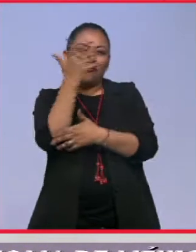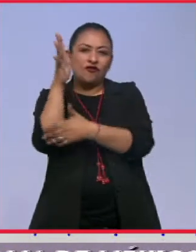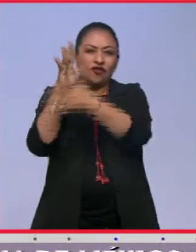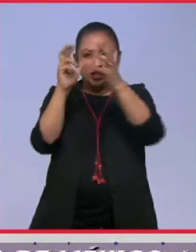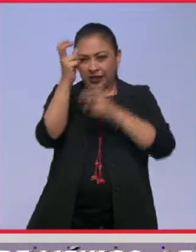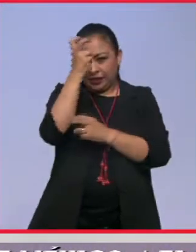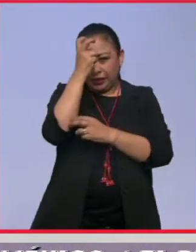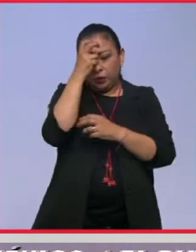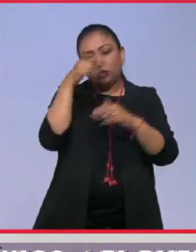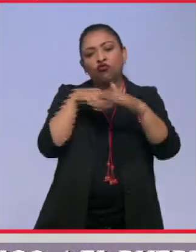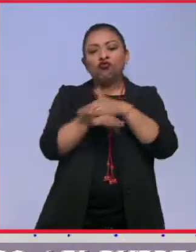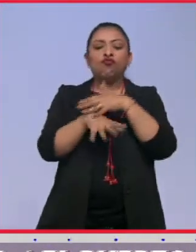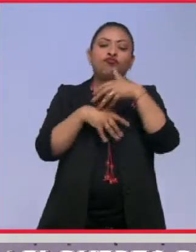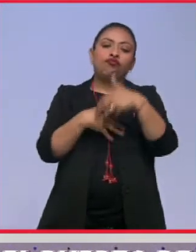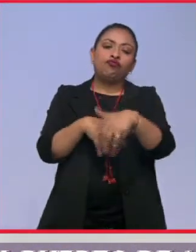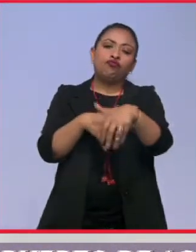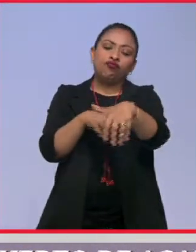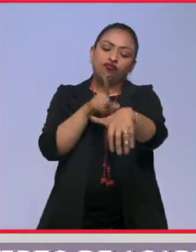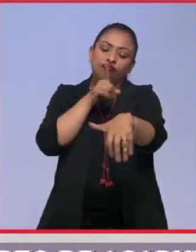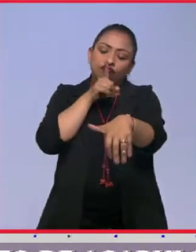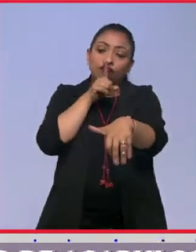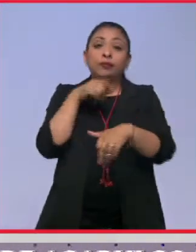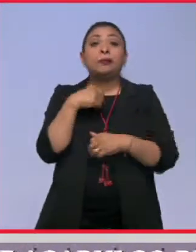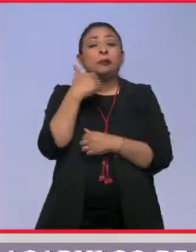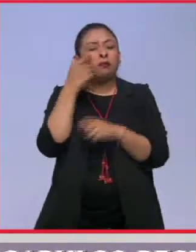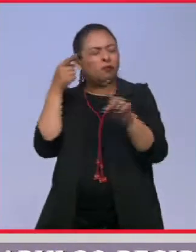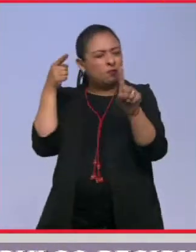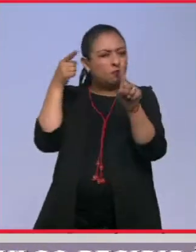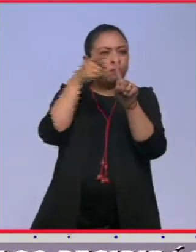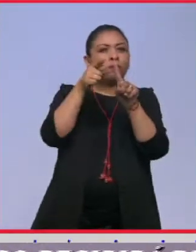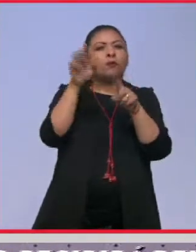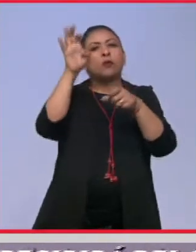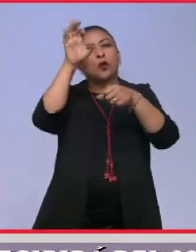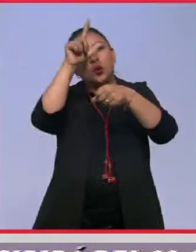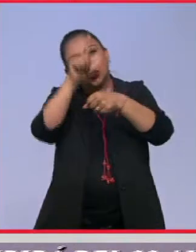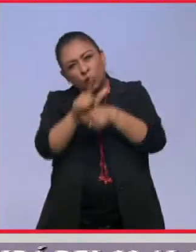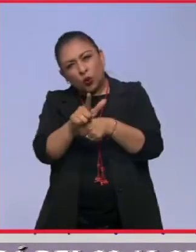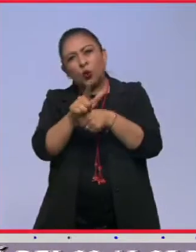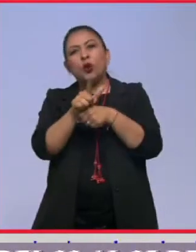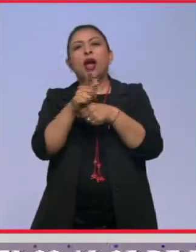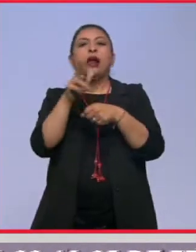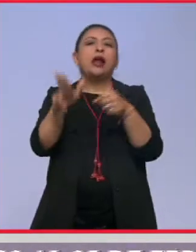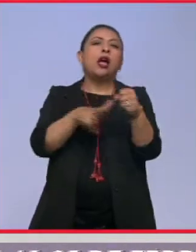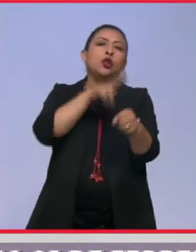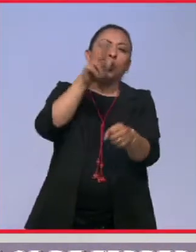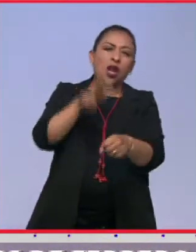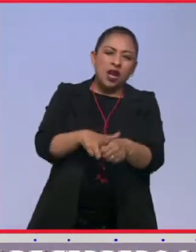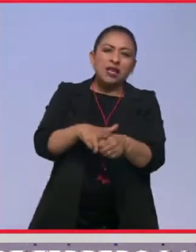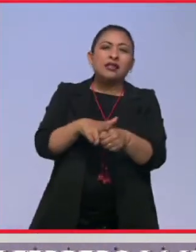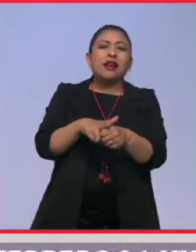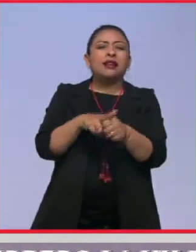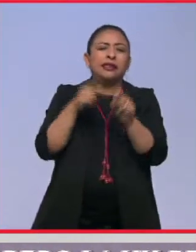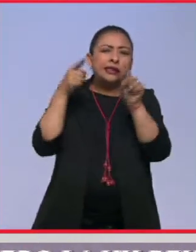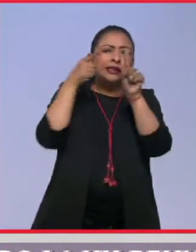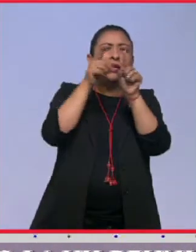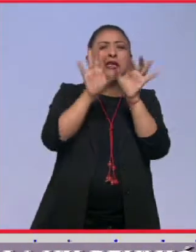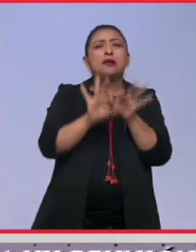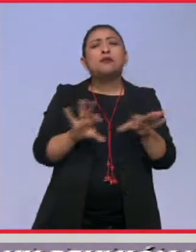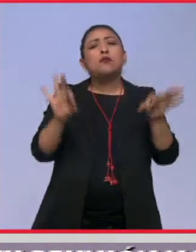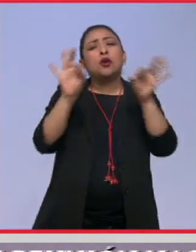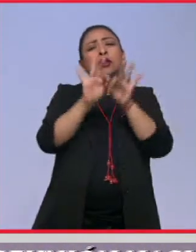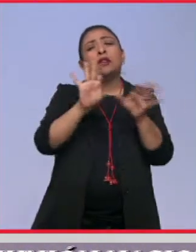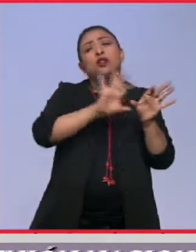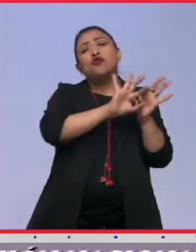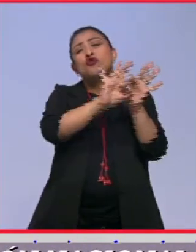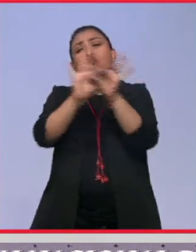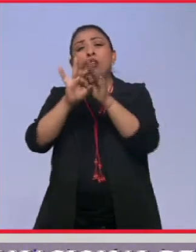Chapultepec. Queremos enfatizar desde la cultura y desde la naturaleza esta unión para que